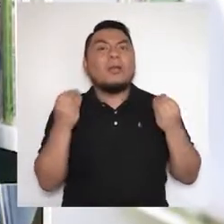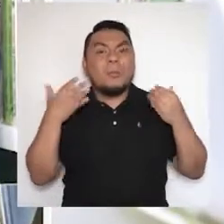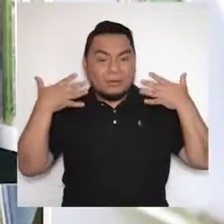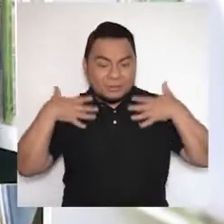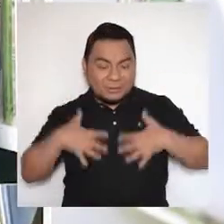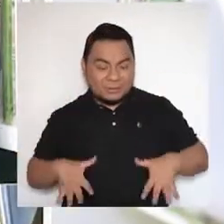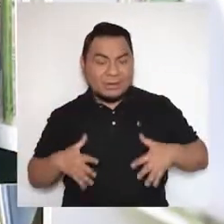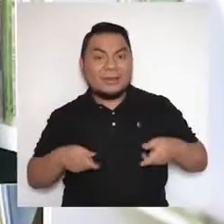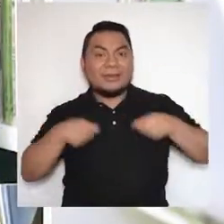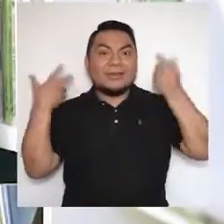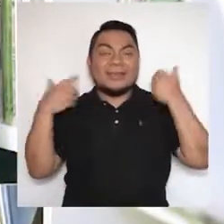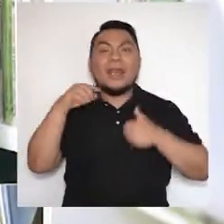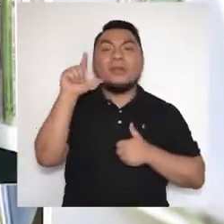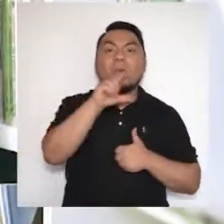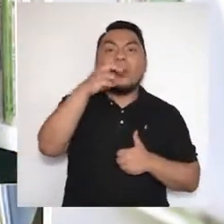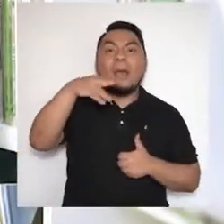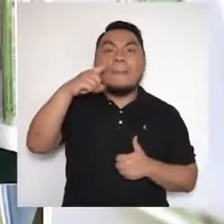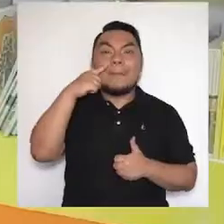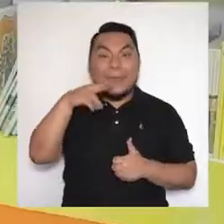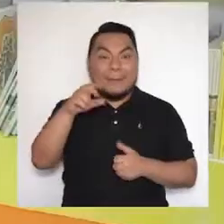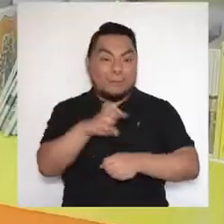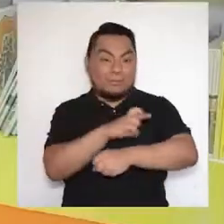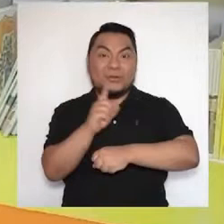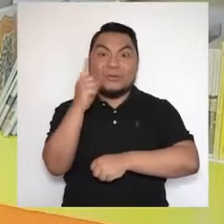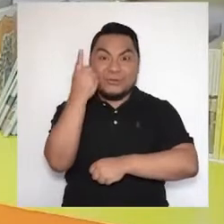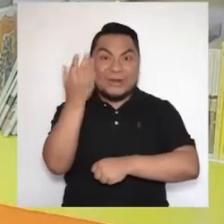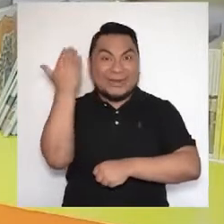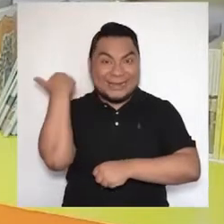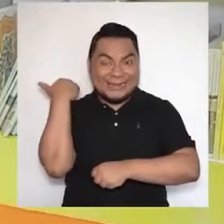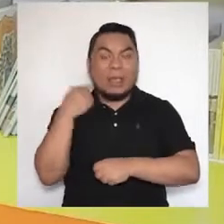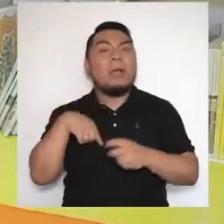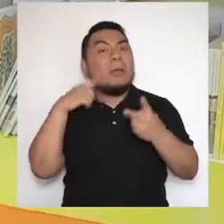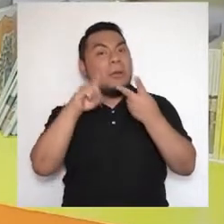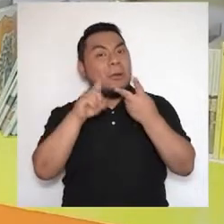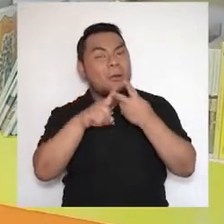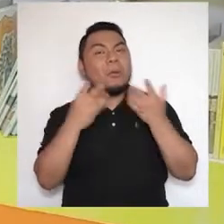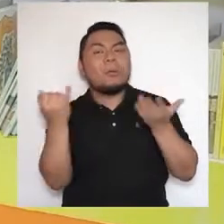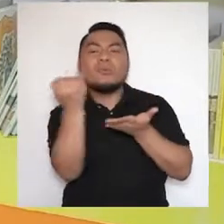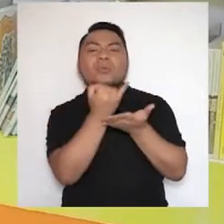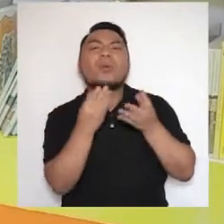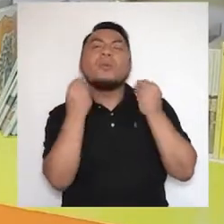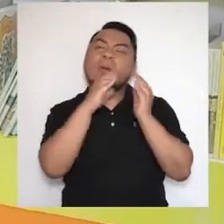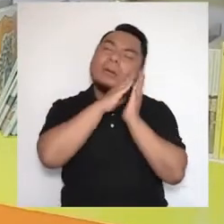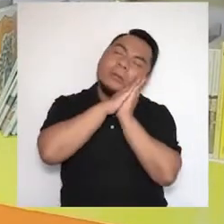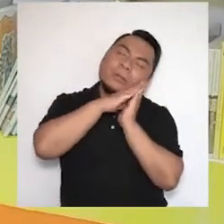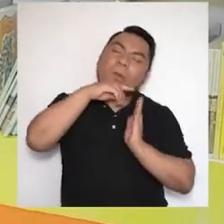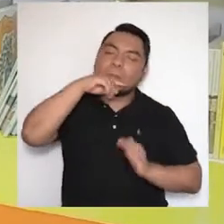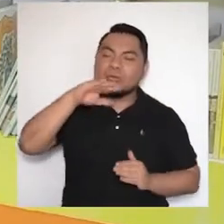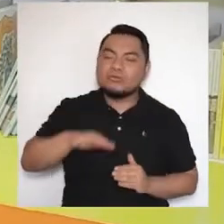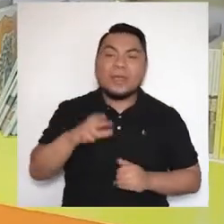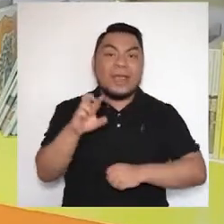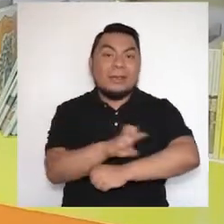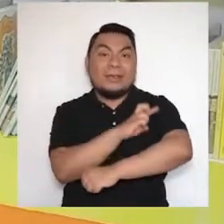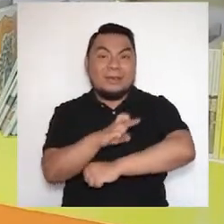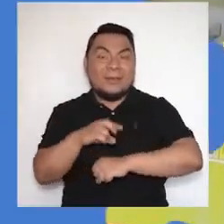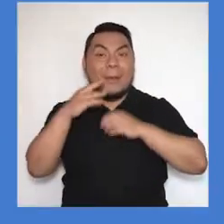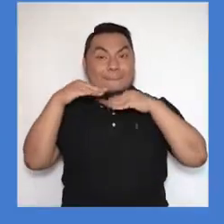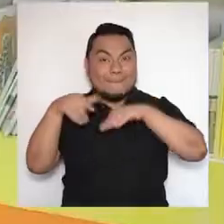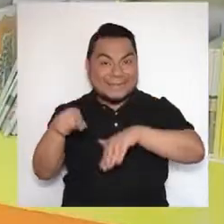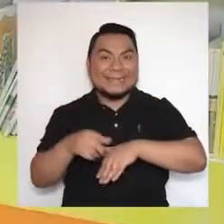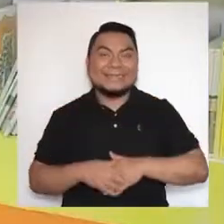vestían y desvestían los días en el primer poema. O podemos dibujar cómo dormía la niña en el poema La niña y el